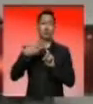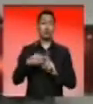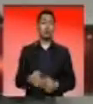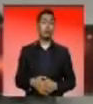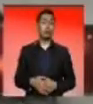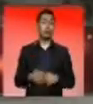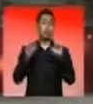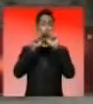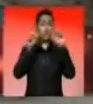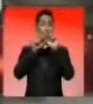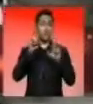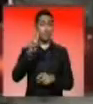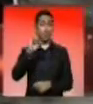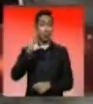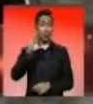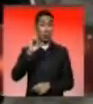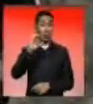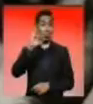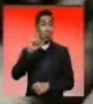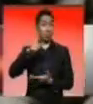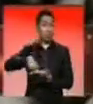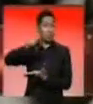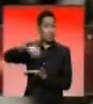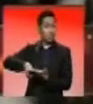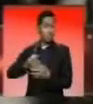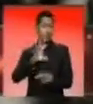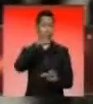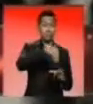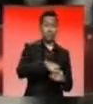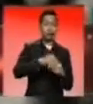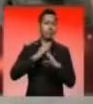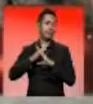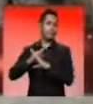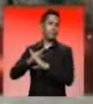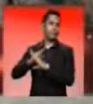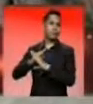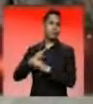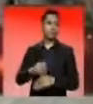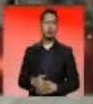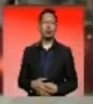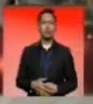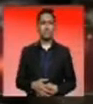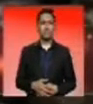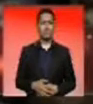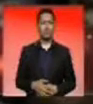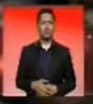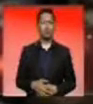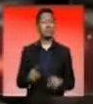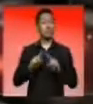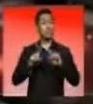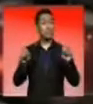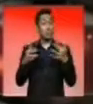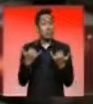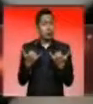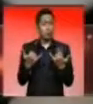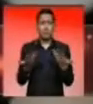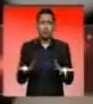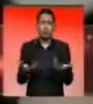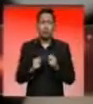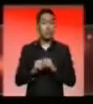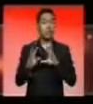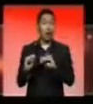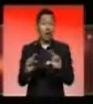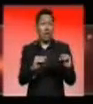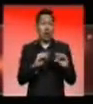Secret ha desistido temporalmente de hacerla parte de su grupo de supermodelos en el año pasado. Pero ahora hay fuertes comentarios de